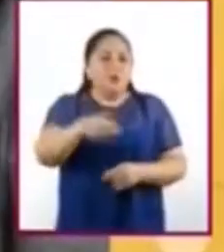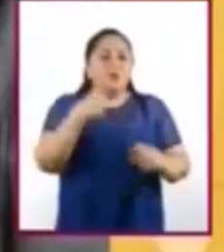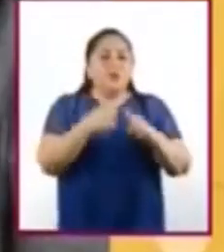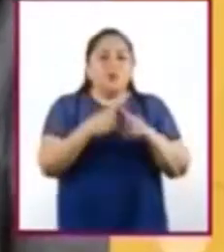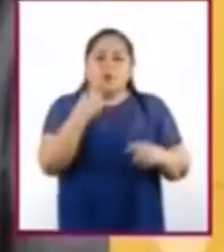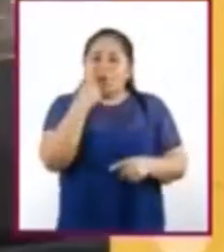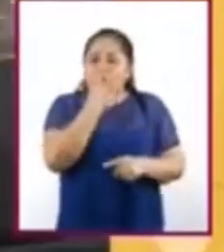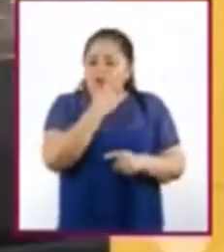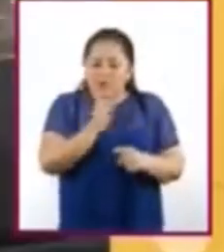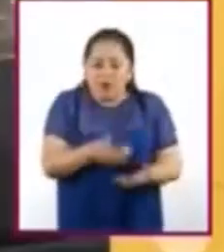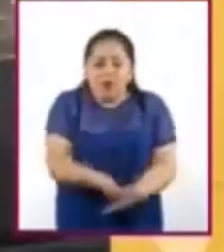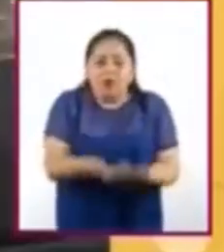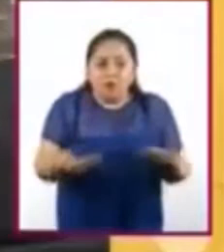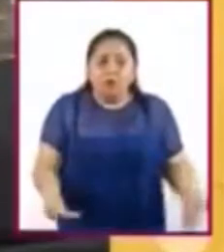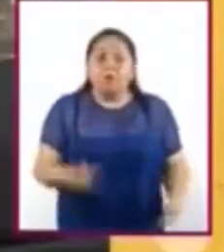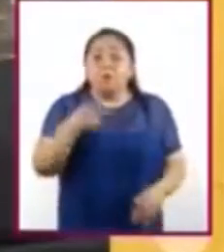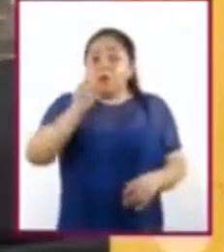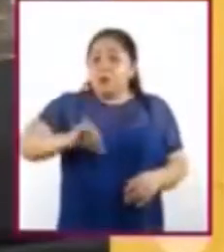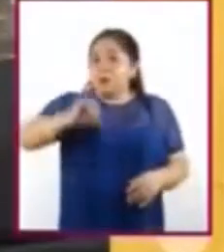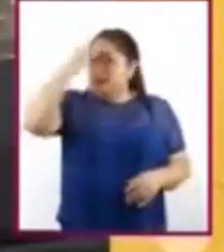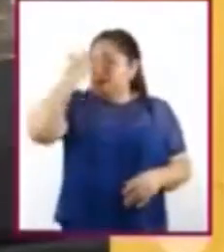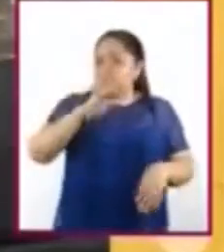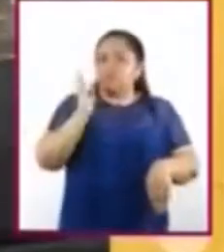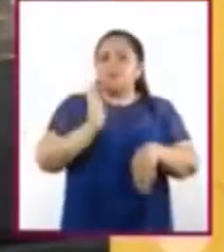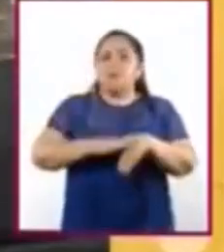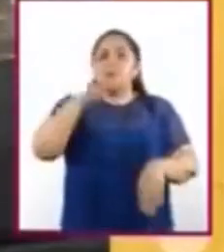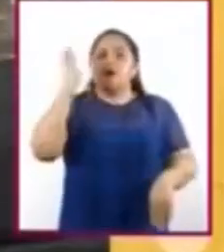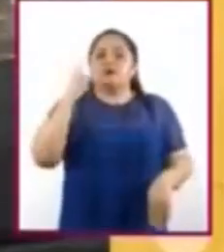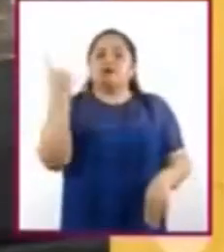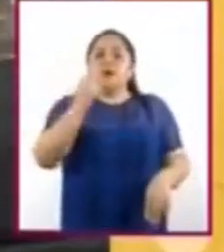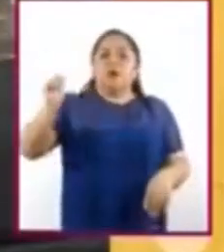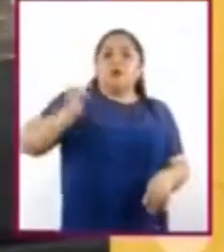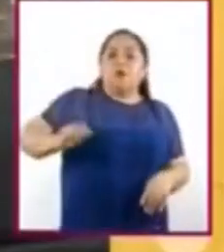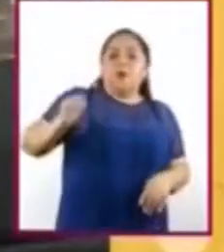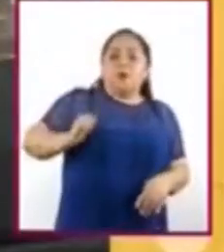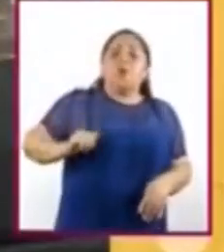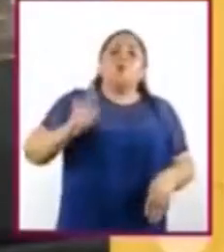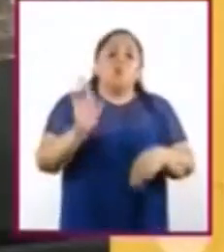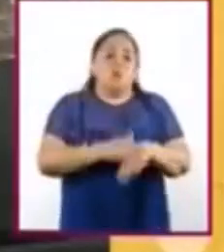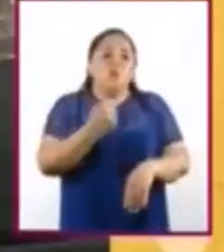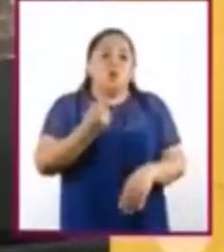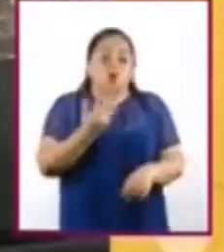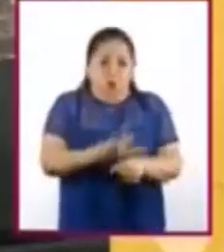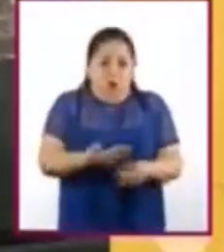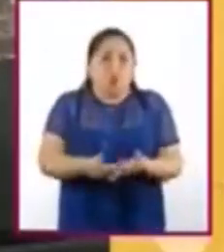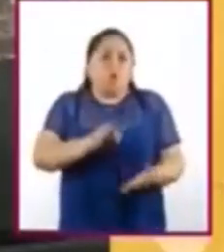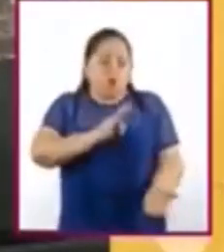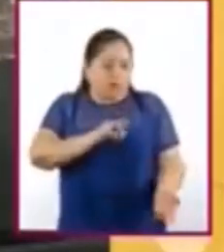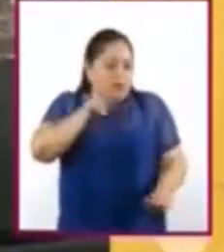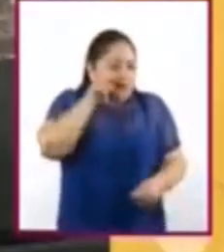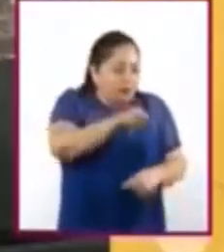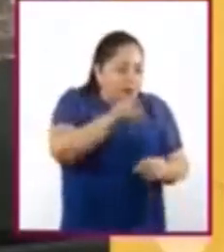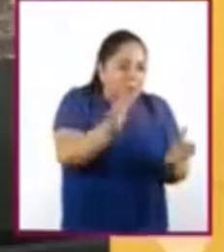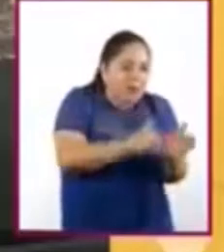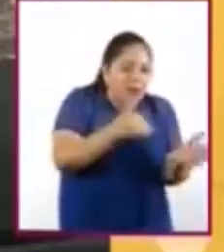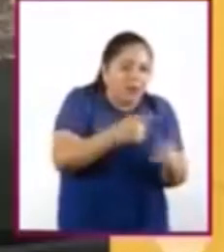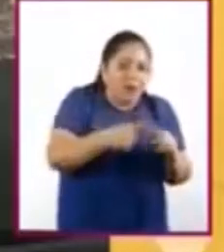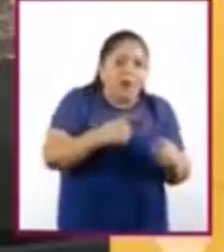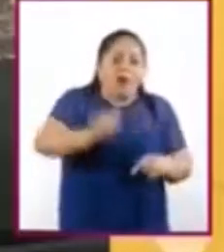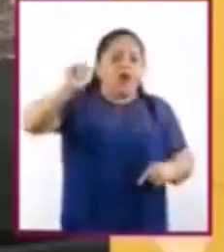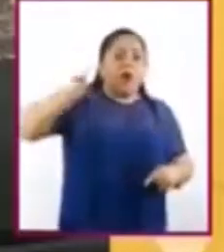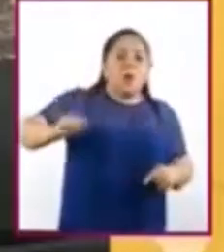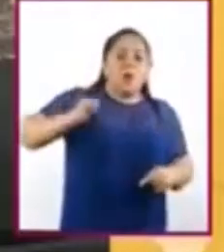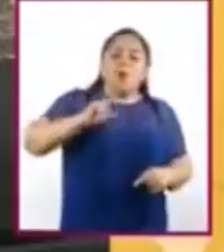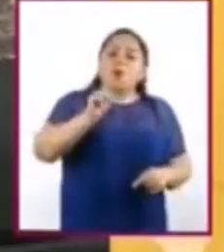ojos del presente. Hoy sabemos más que los propios contemporáneos. Podemos acceder a documentación que no podía